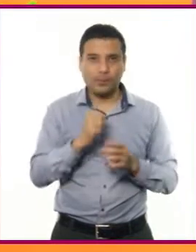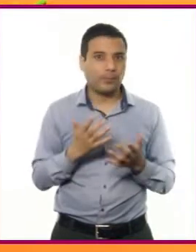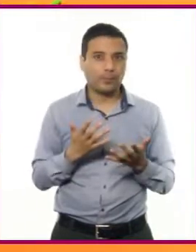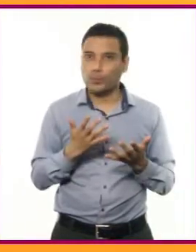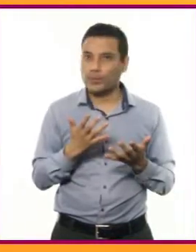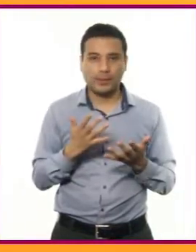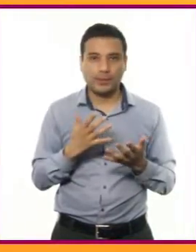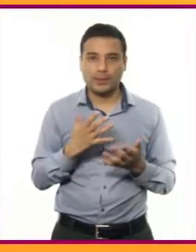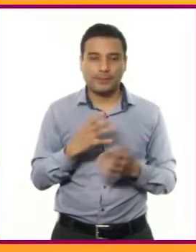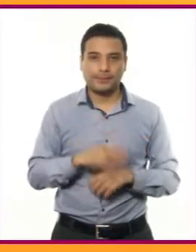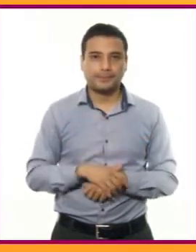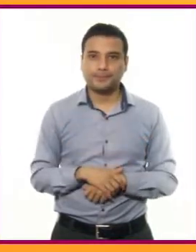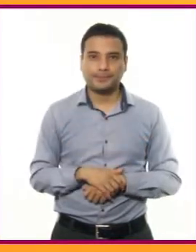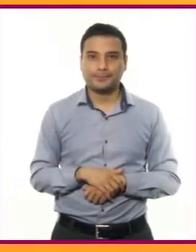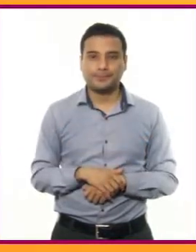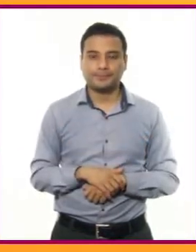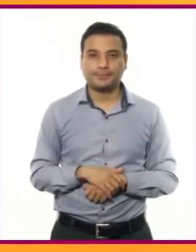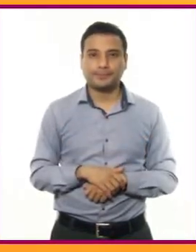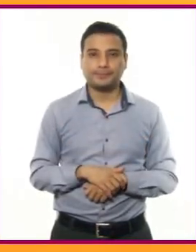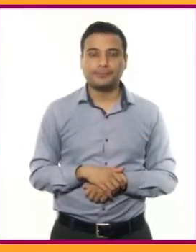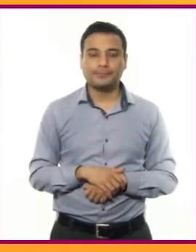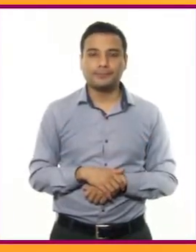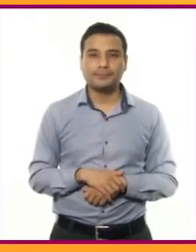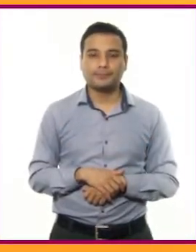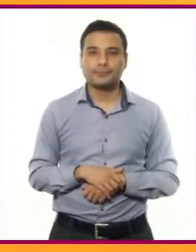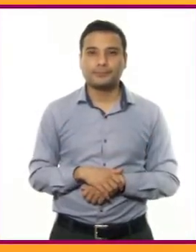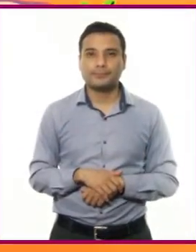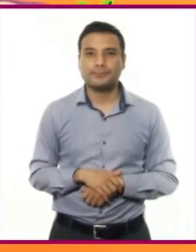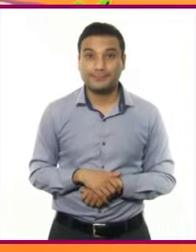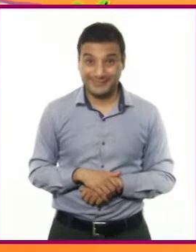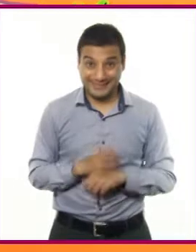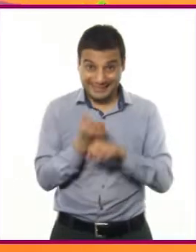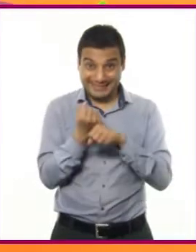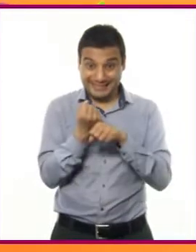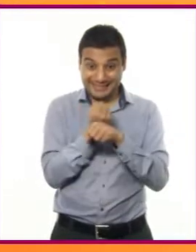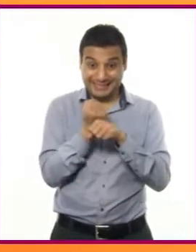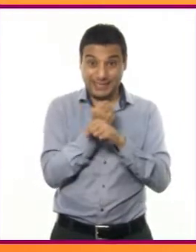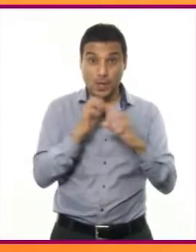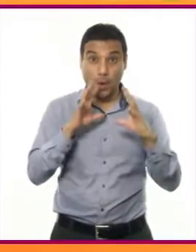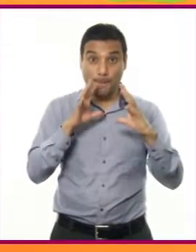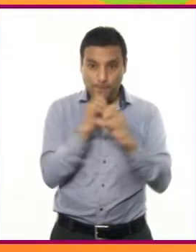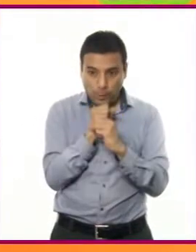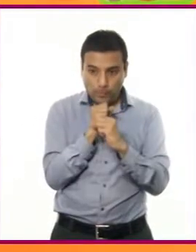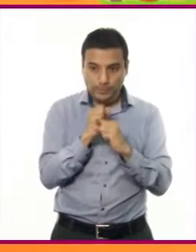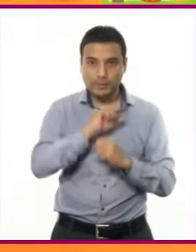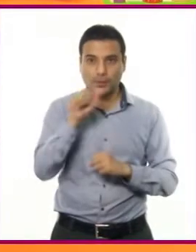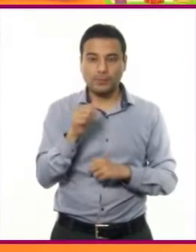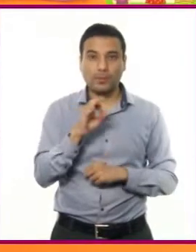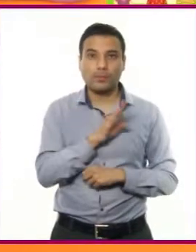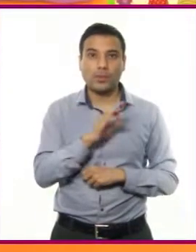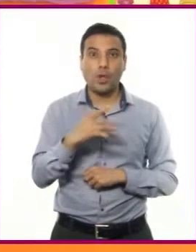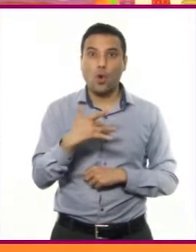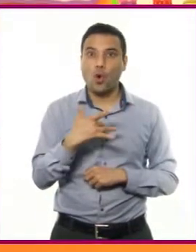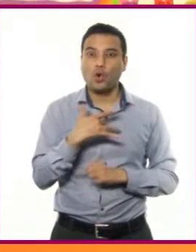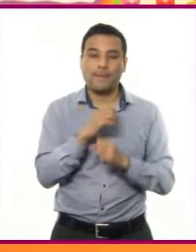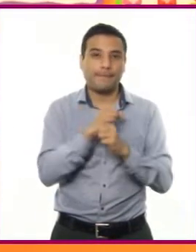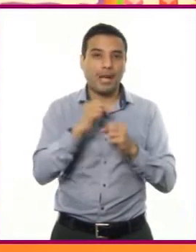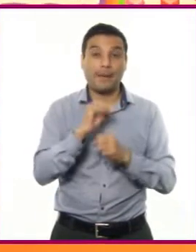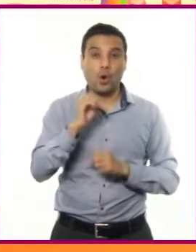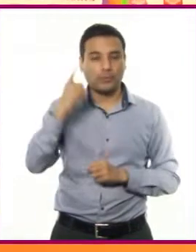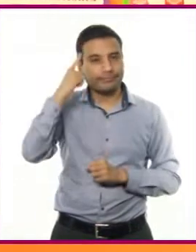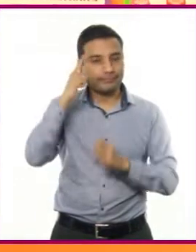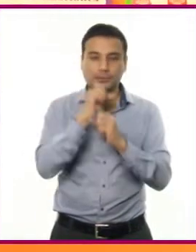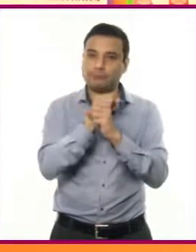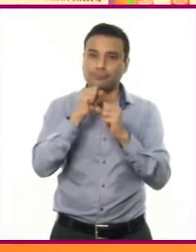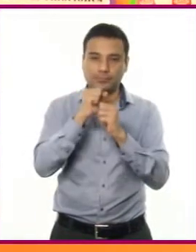piernas. La obstrucción de la sangre puede causar un ataque al corazón o un derrame